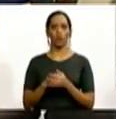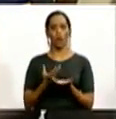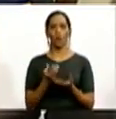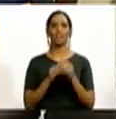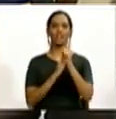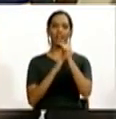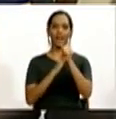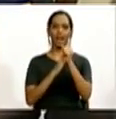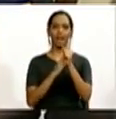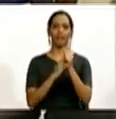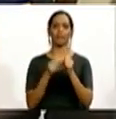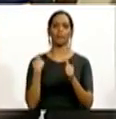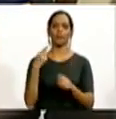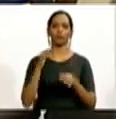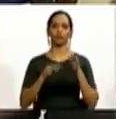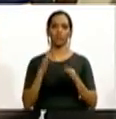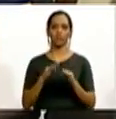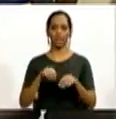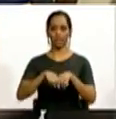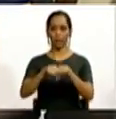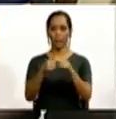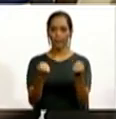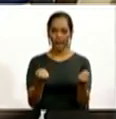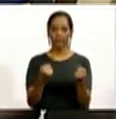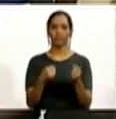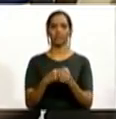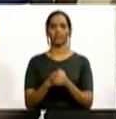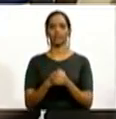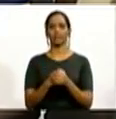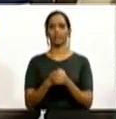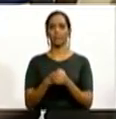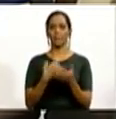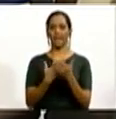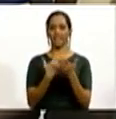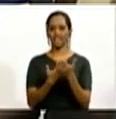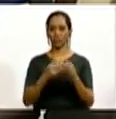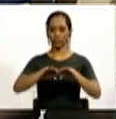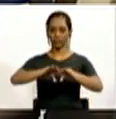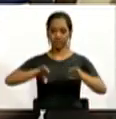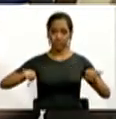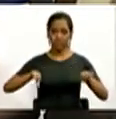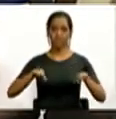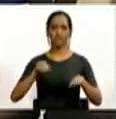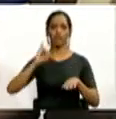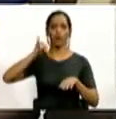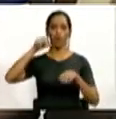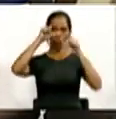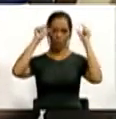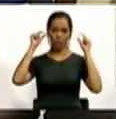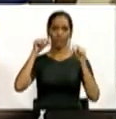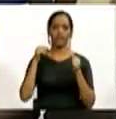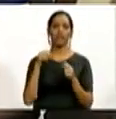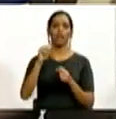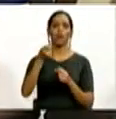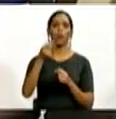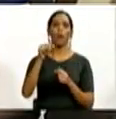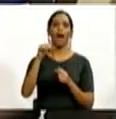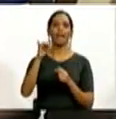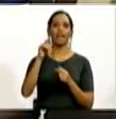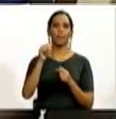posible fractura del partido ante Tomás Guanipa y ante Julio Borges. ¿Y qué va a ofrecer? Henry Ramos Alú. Por supuesto,